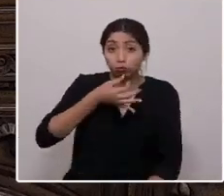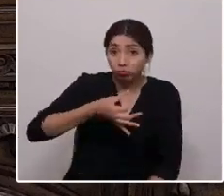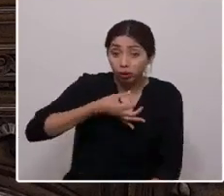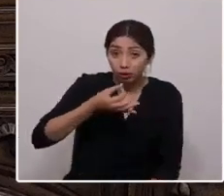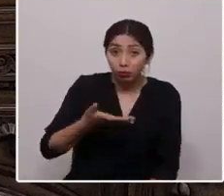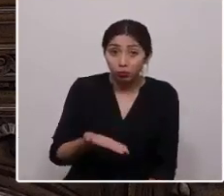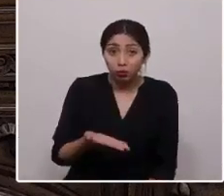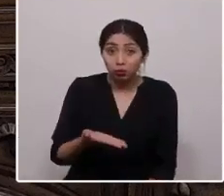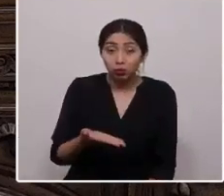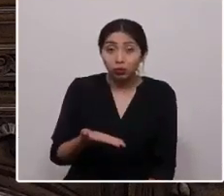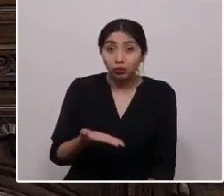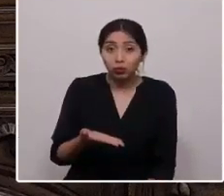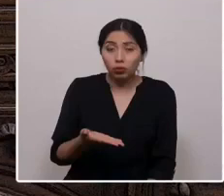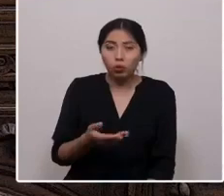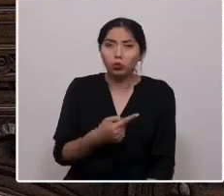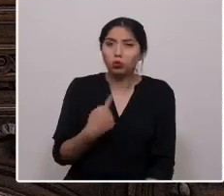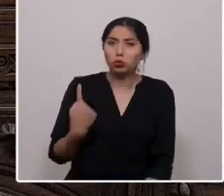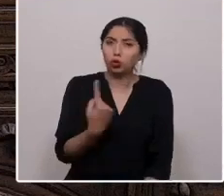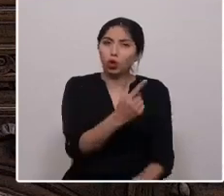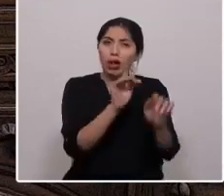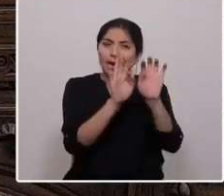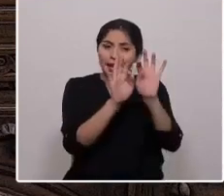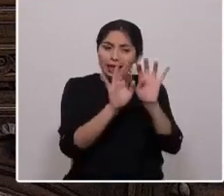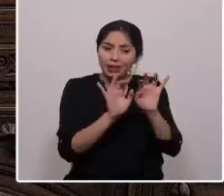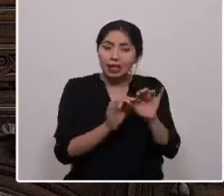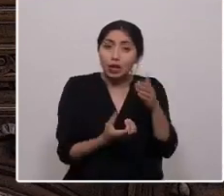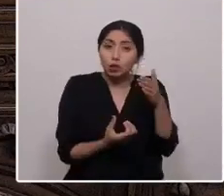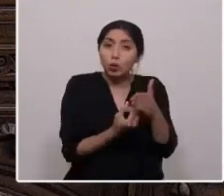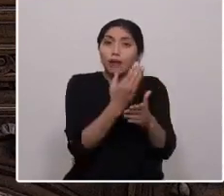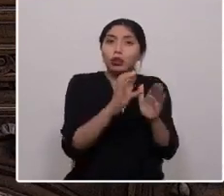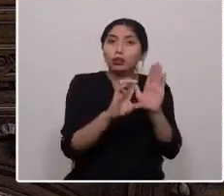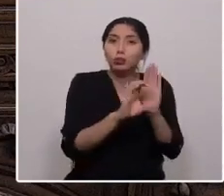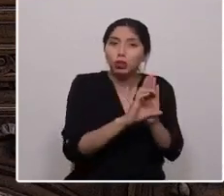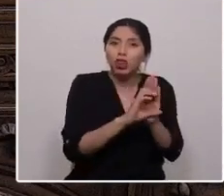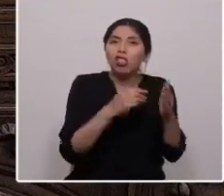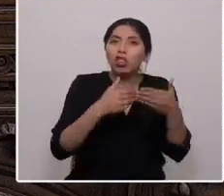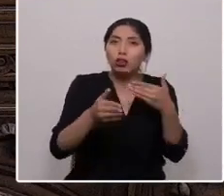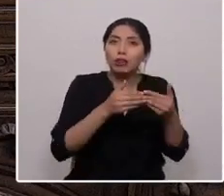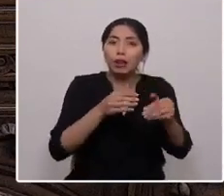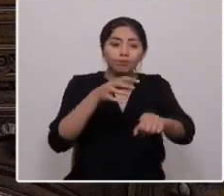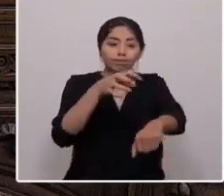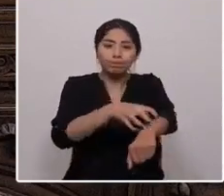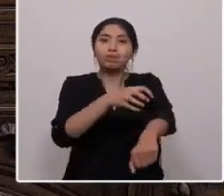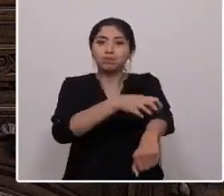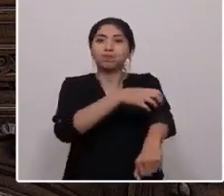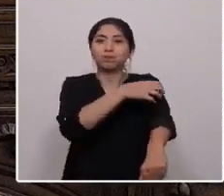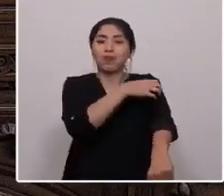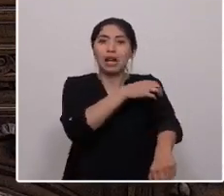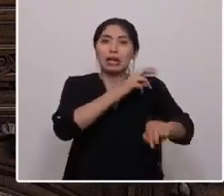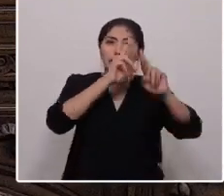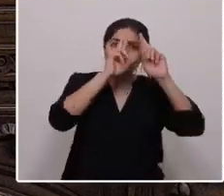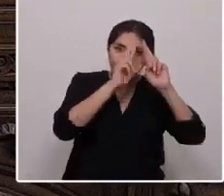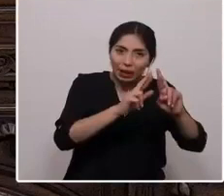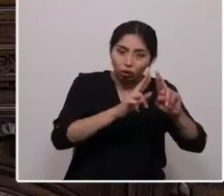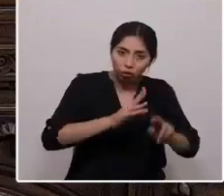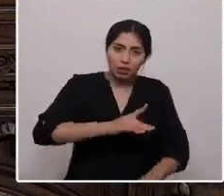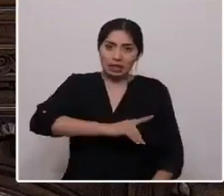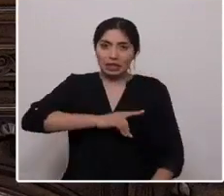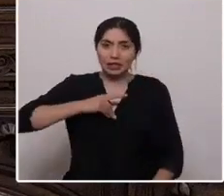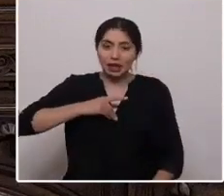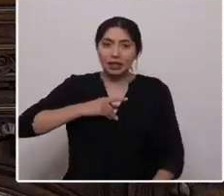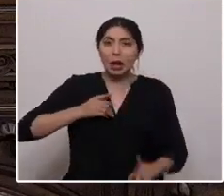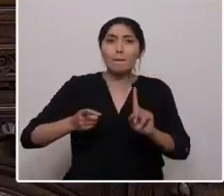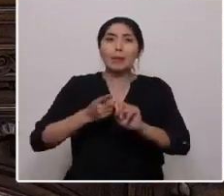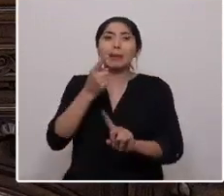vamos a escribir la nueva constitución desde los territorios respeto y dignidad a nuestras primeras naciones